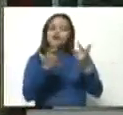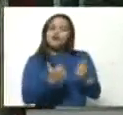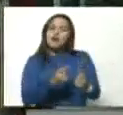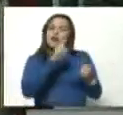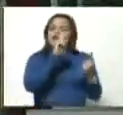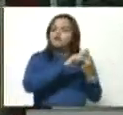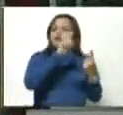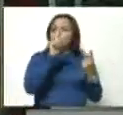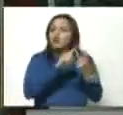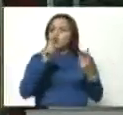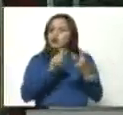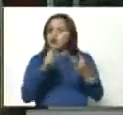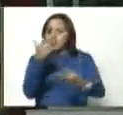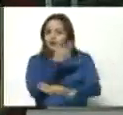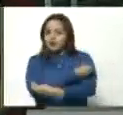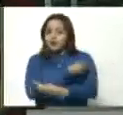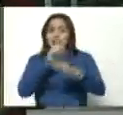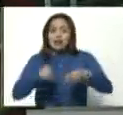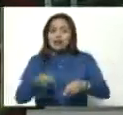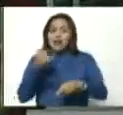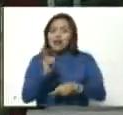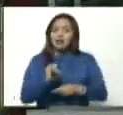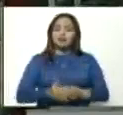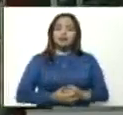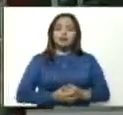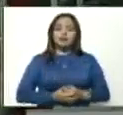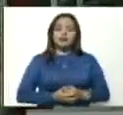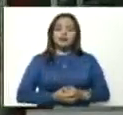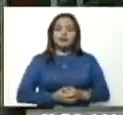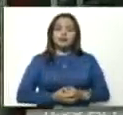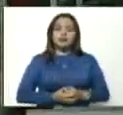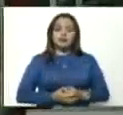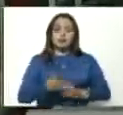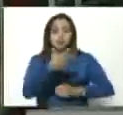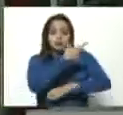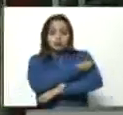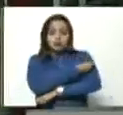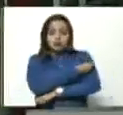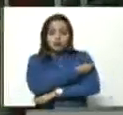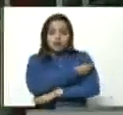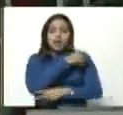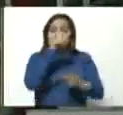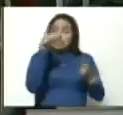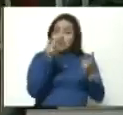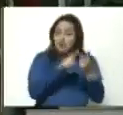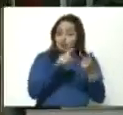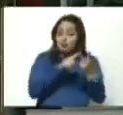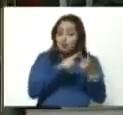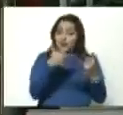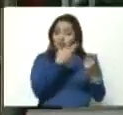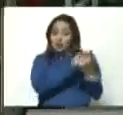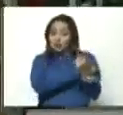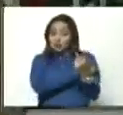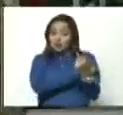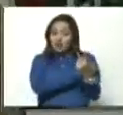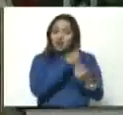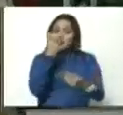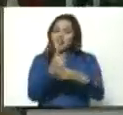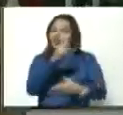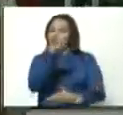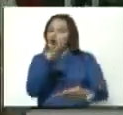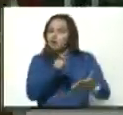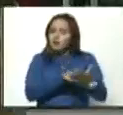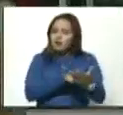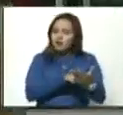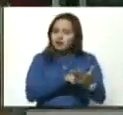refuerzo, también tenemos registradores y registradoras de la segunda dosis, ¿verdad?, que hay que completar, y